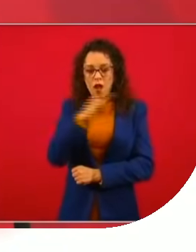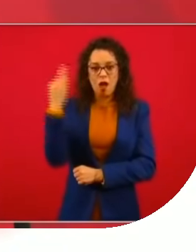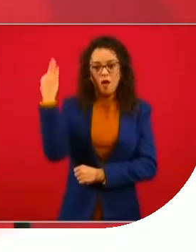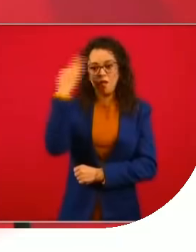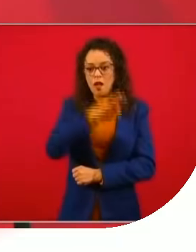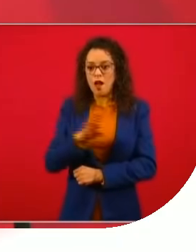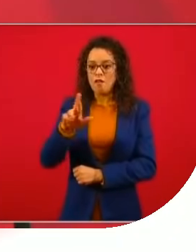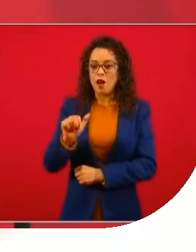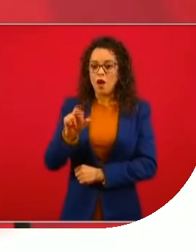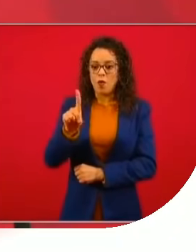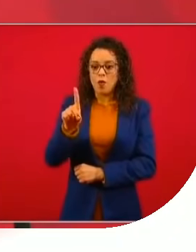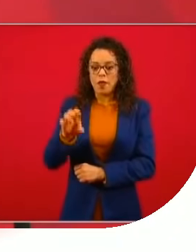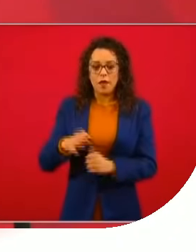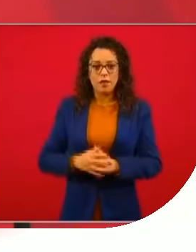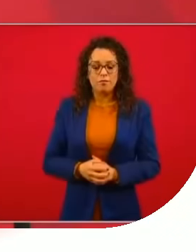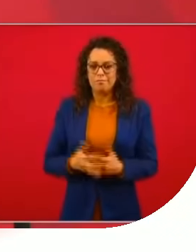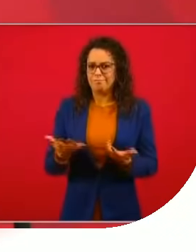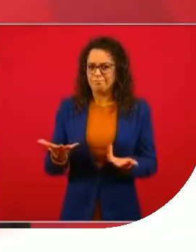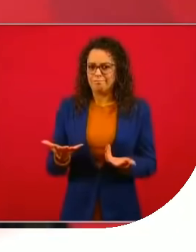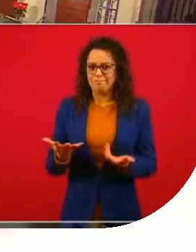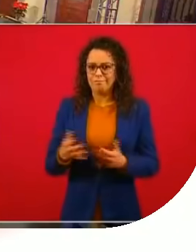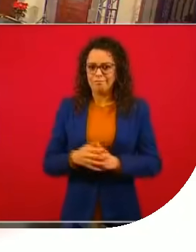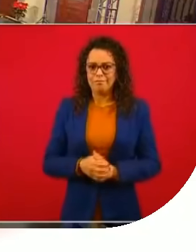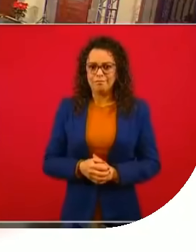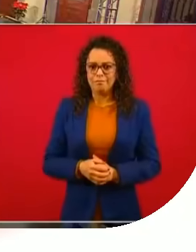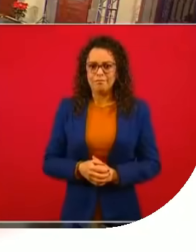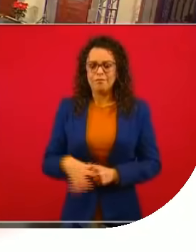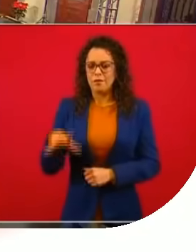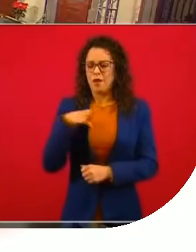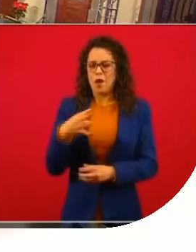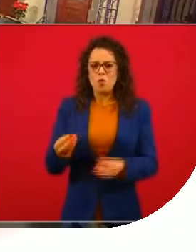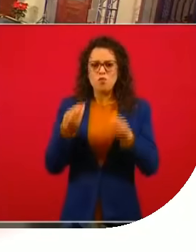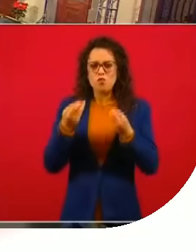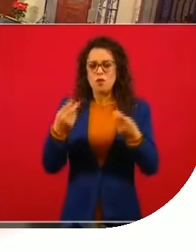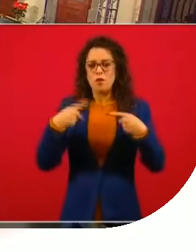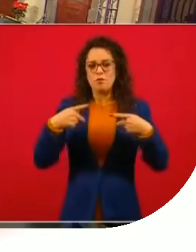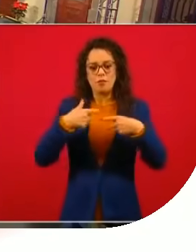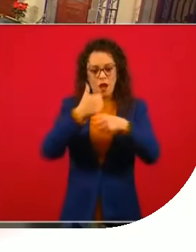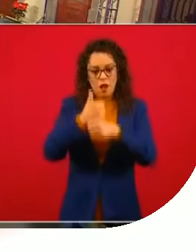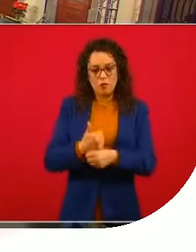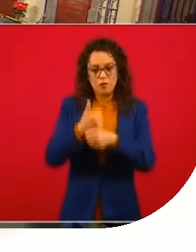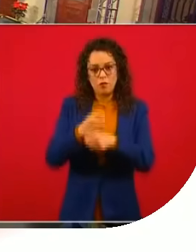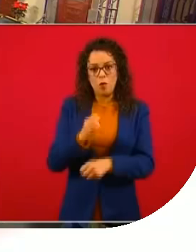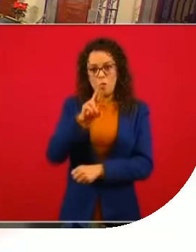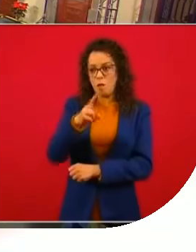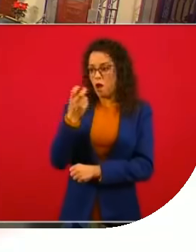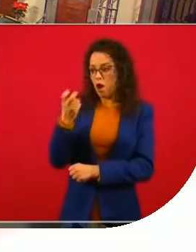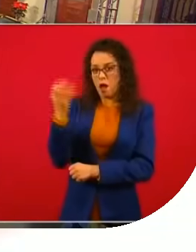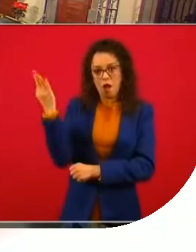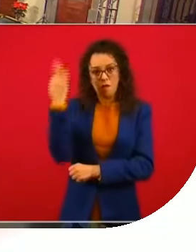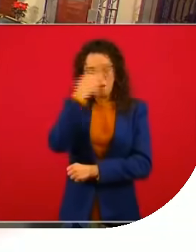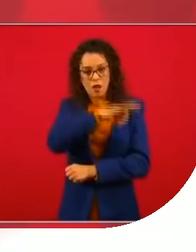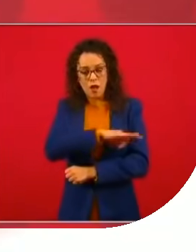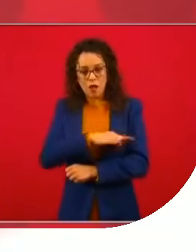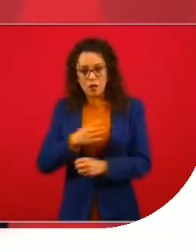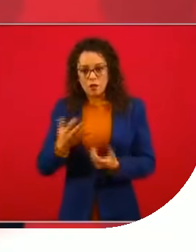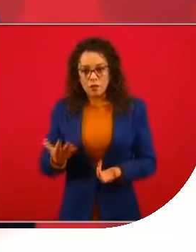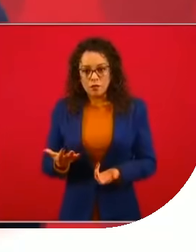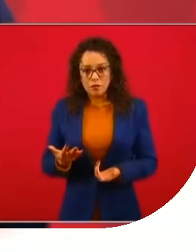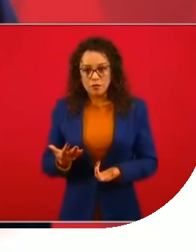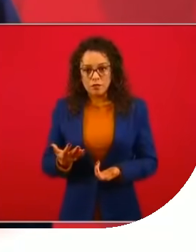Hay muchísimas víctimas del fraude electoral que cometieron estos que están